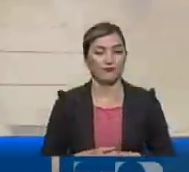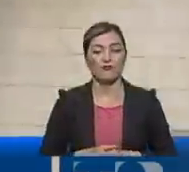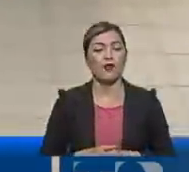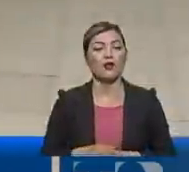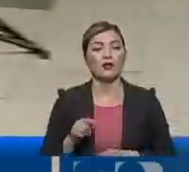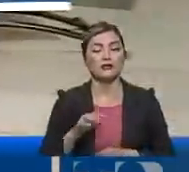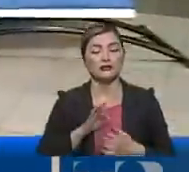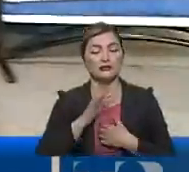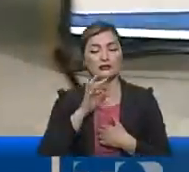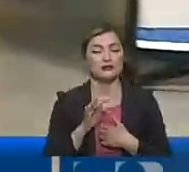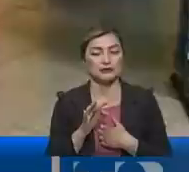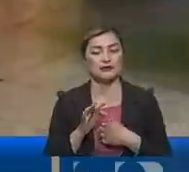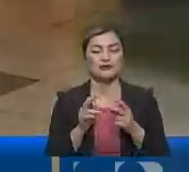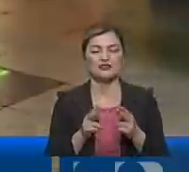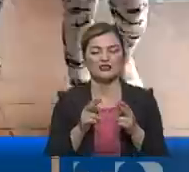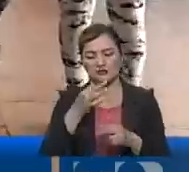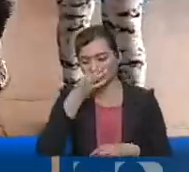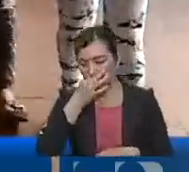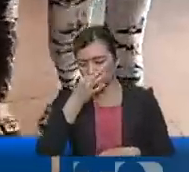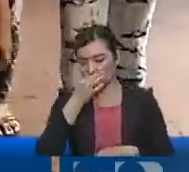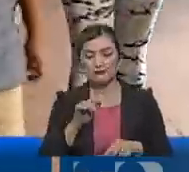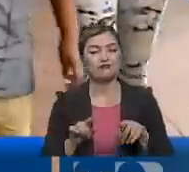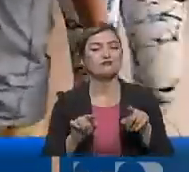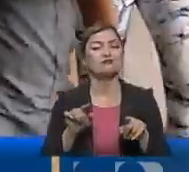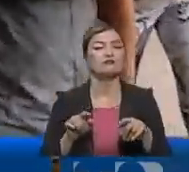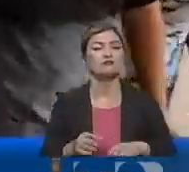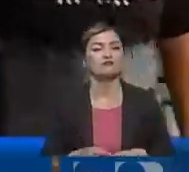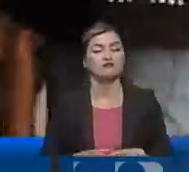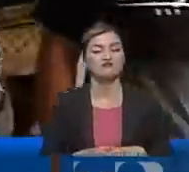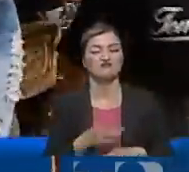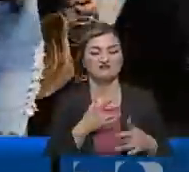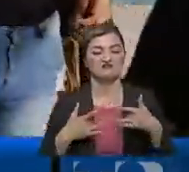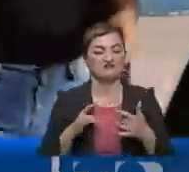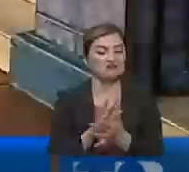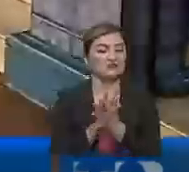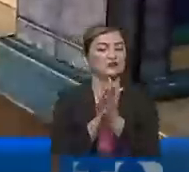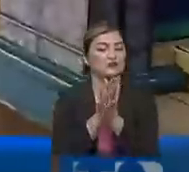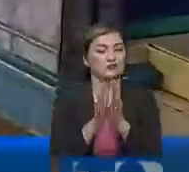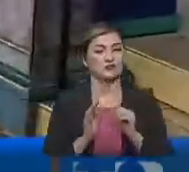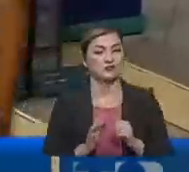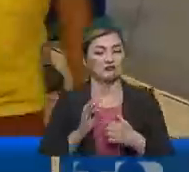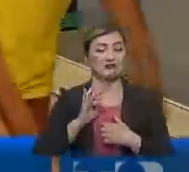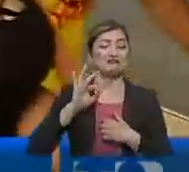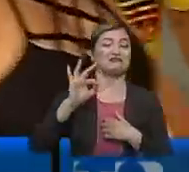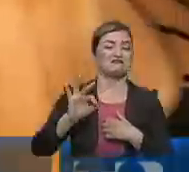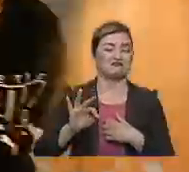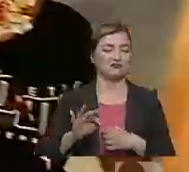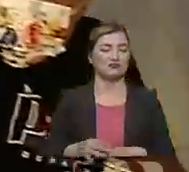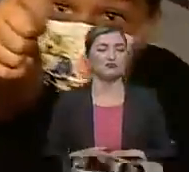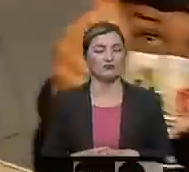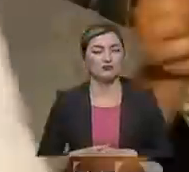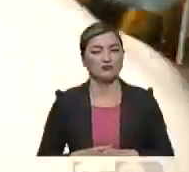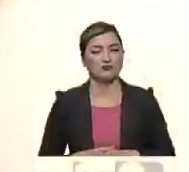el virus presenta síntomas similares a una gripe y en algunos casos son asintomáticos, transmisores del virus. Dayana